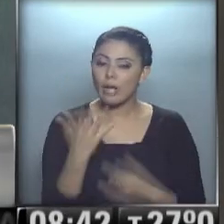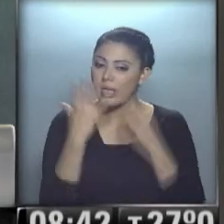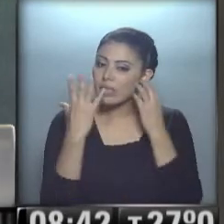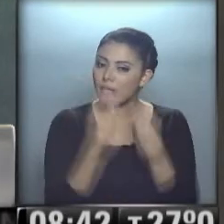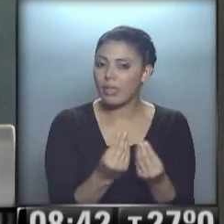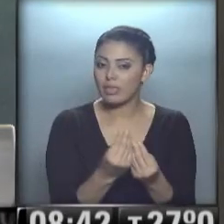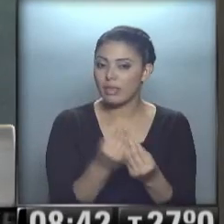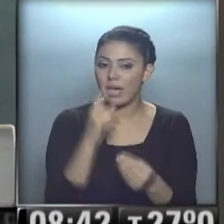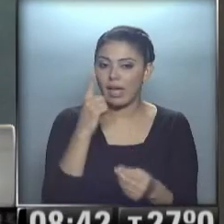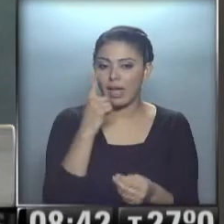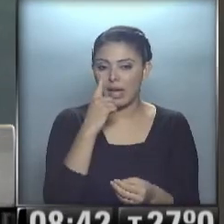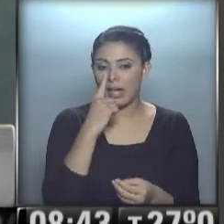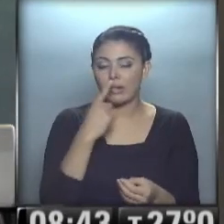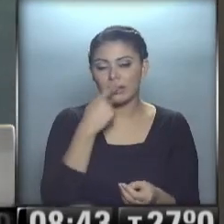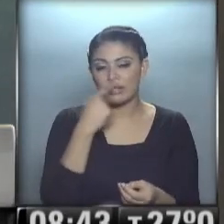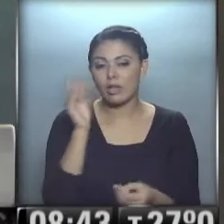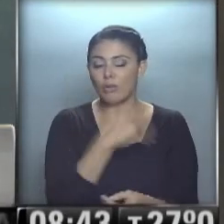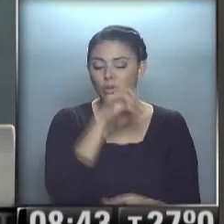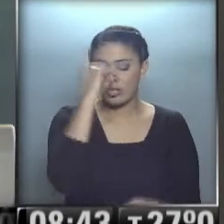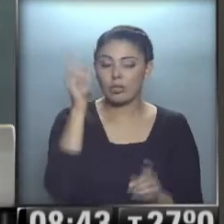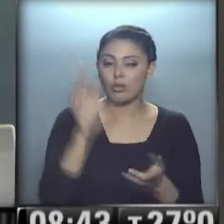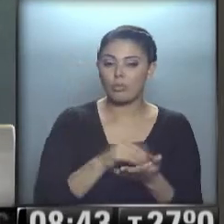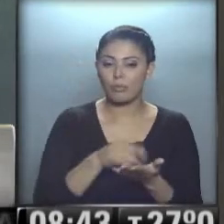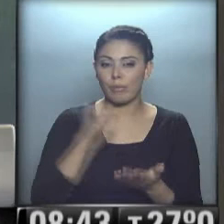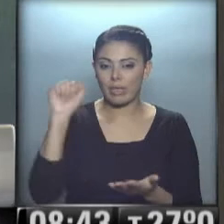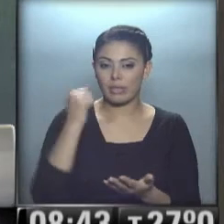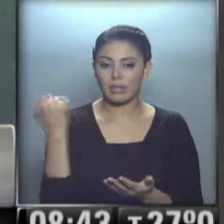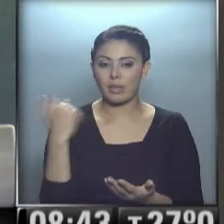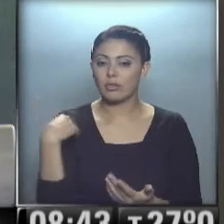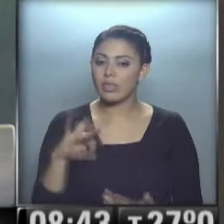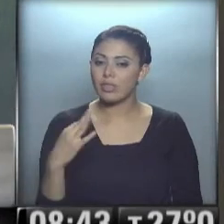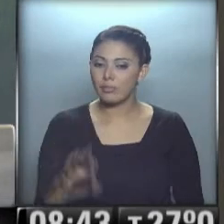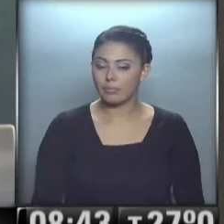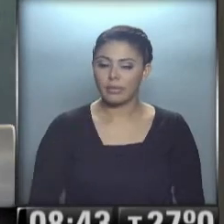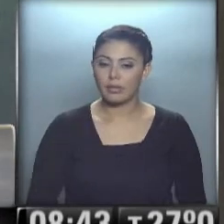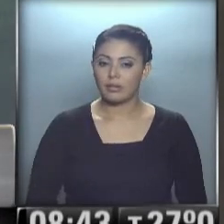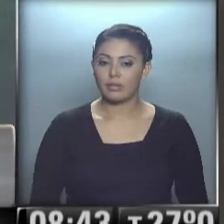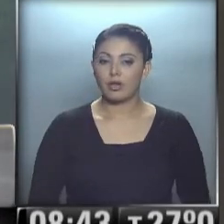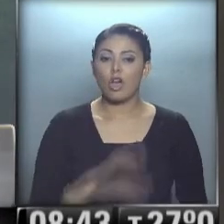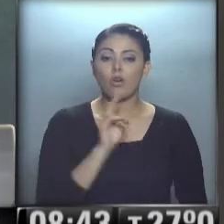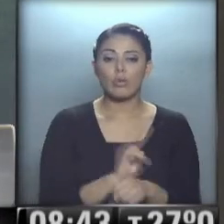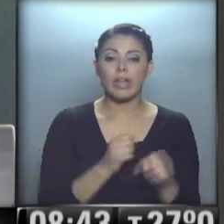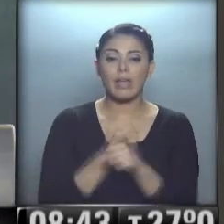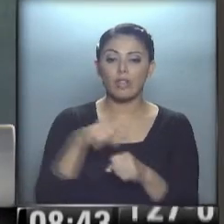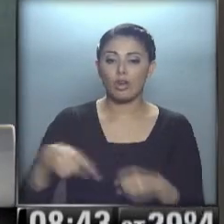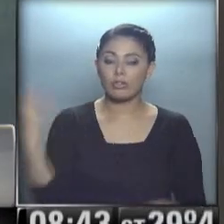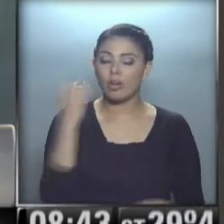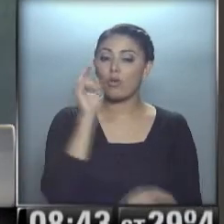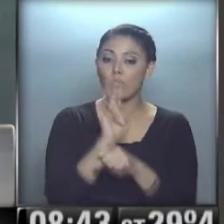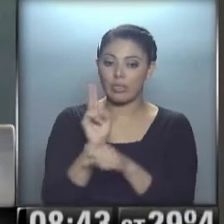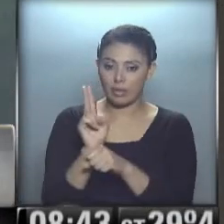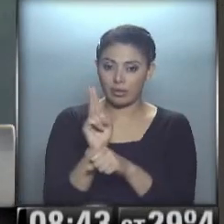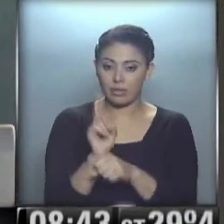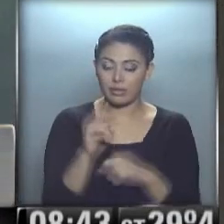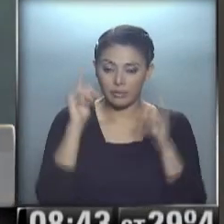los intereses del Estado Nacional y de nuestra patria. Entonces, lo que tenemos que hacer es cuidar lo que hemos logrado y